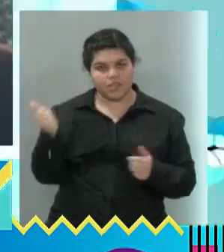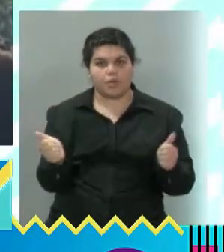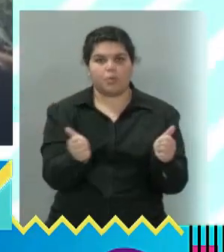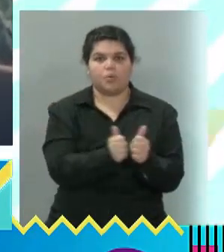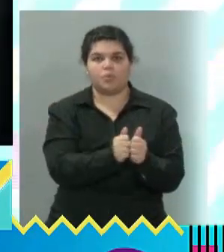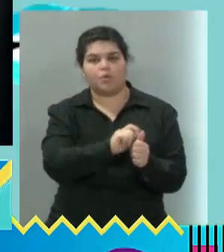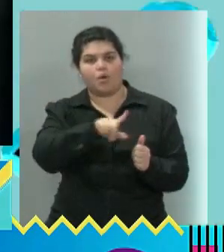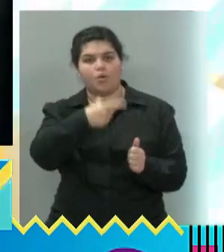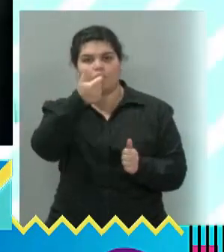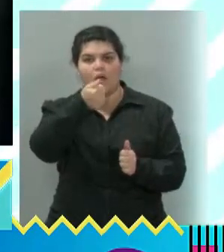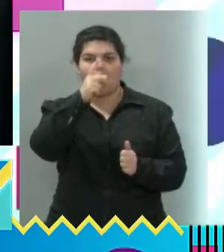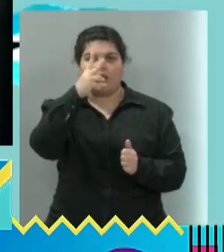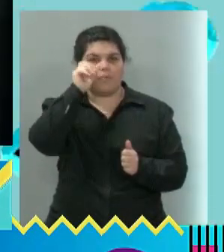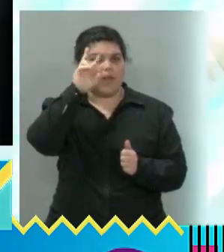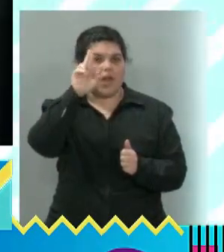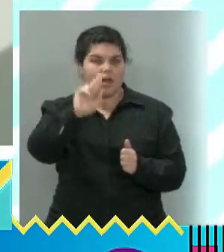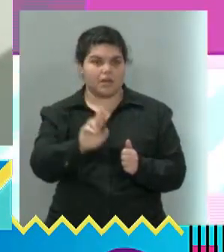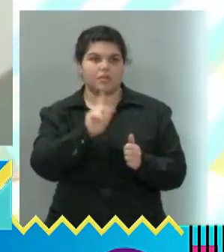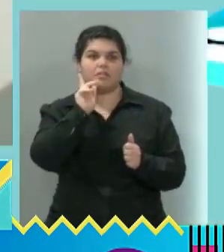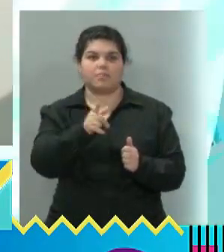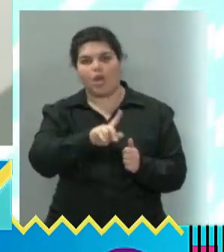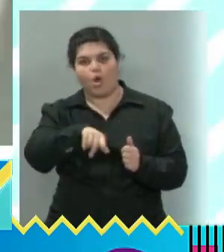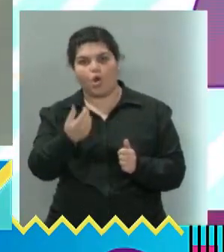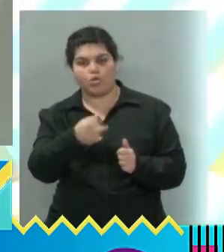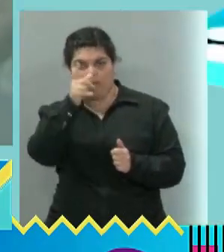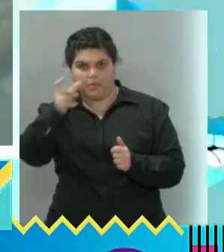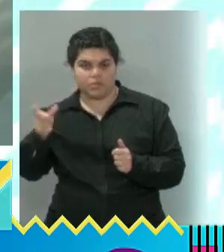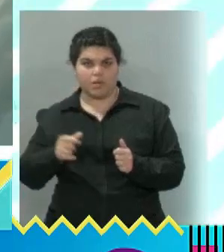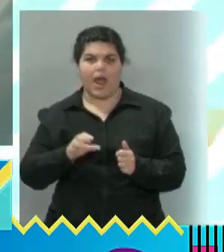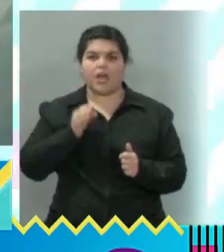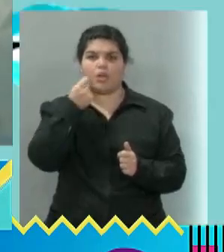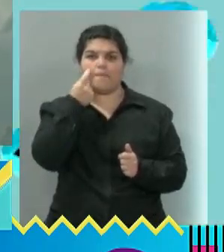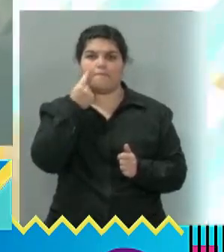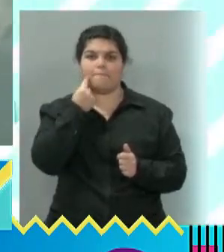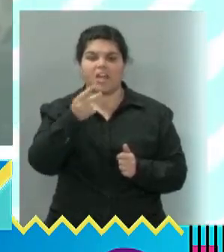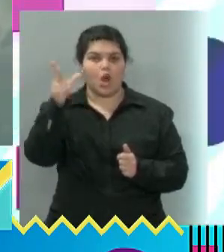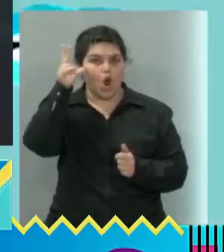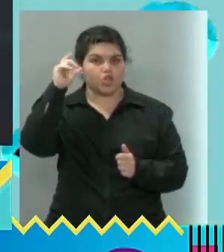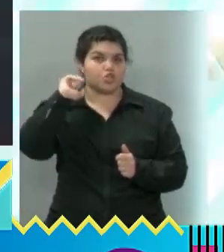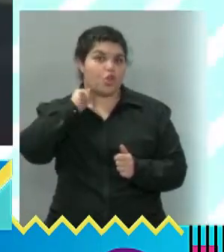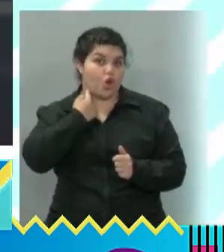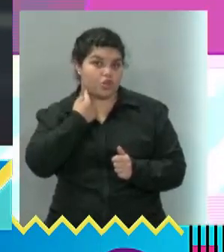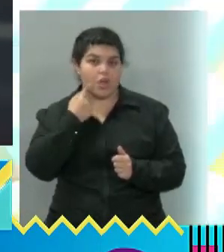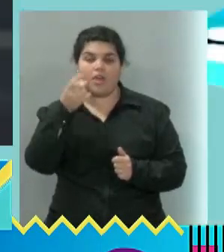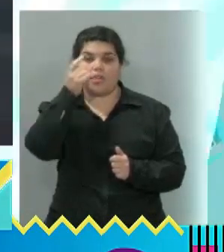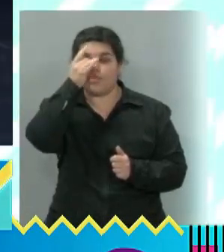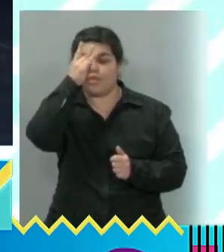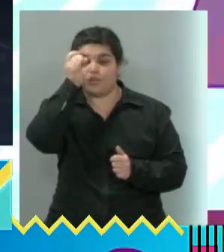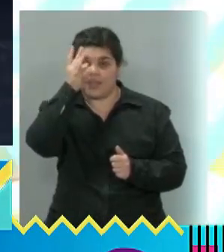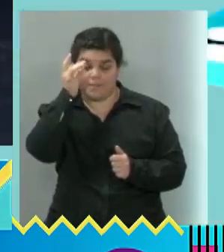y otros integrantes de la Logia Lautaro en 1812 y ante este panorama